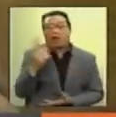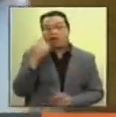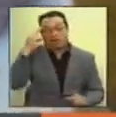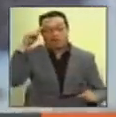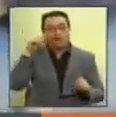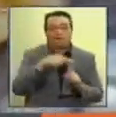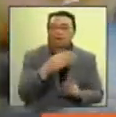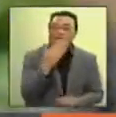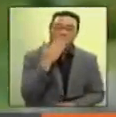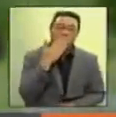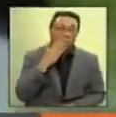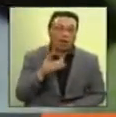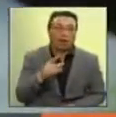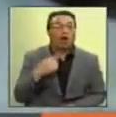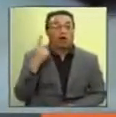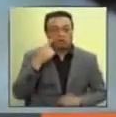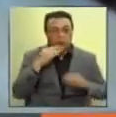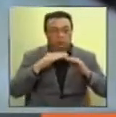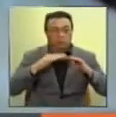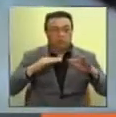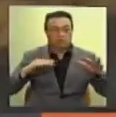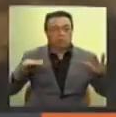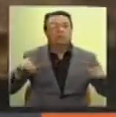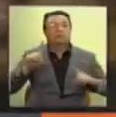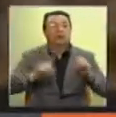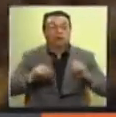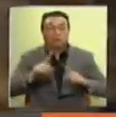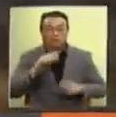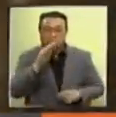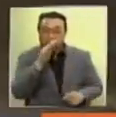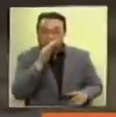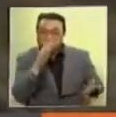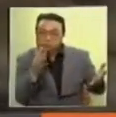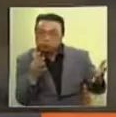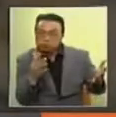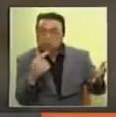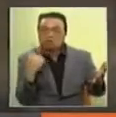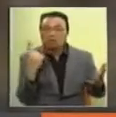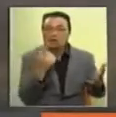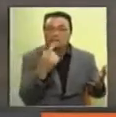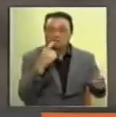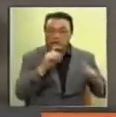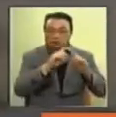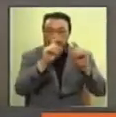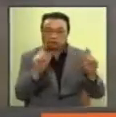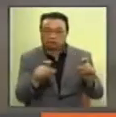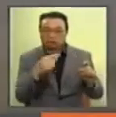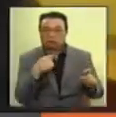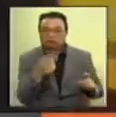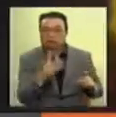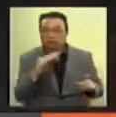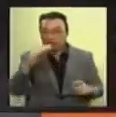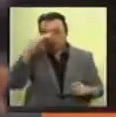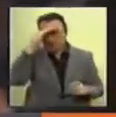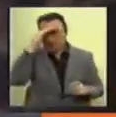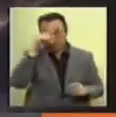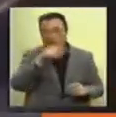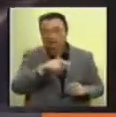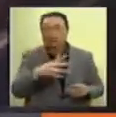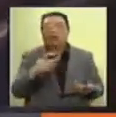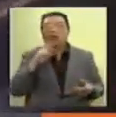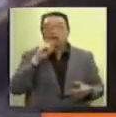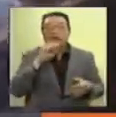favoritos, pero esa buena fama fue burlada por algunos. Por unos pocos que desconocieron el acto de confianza, que